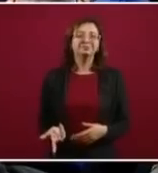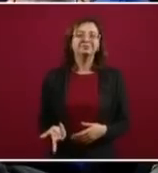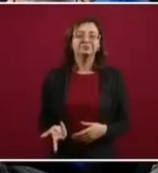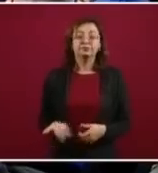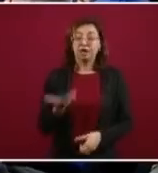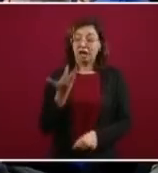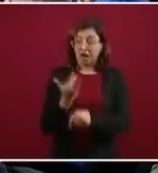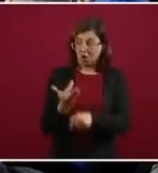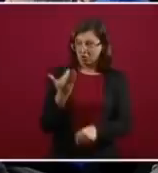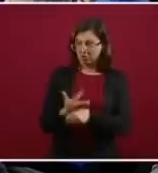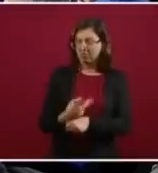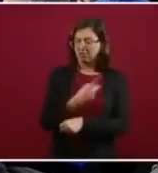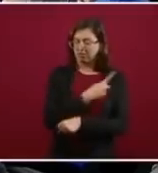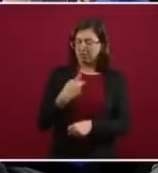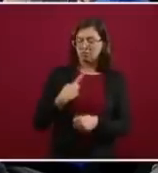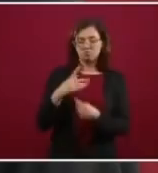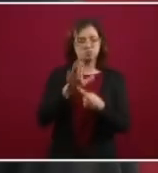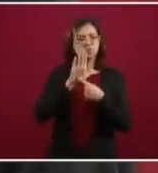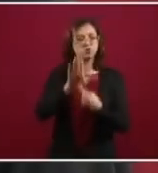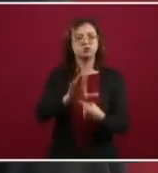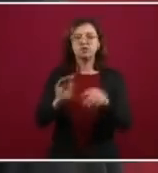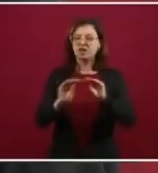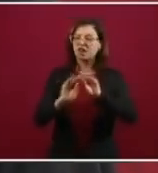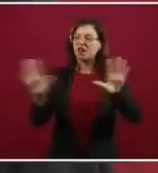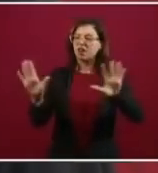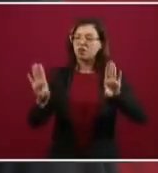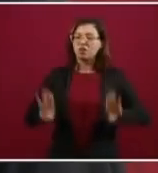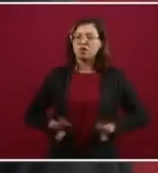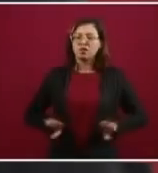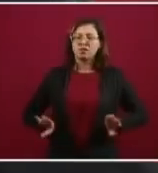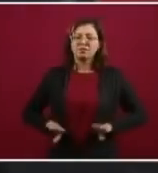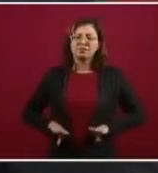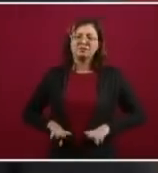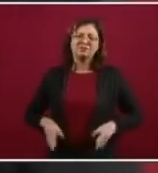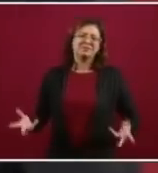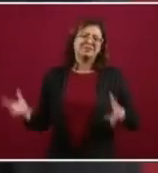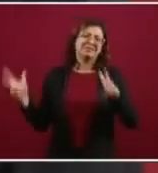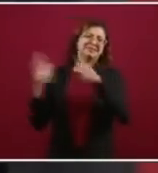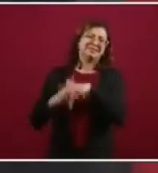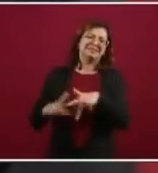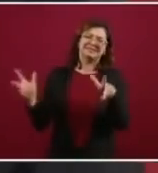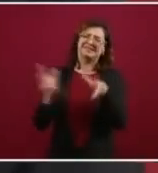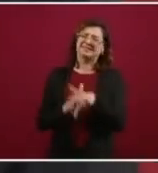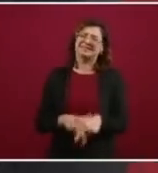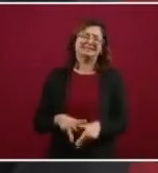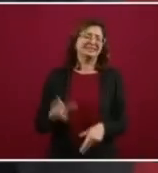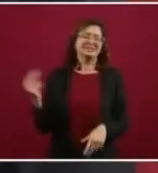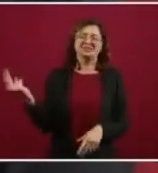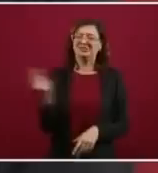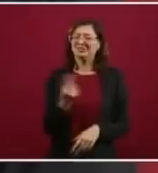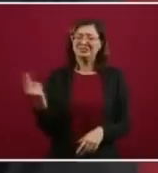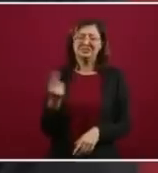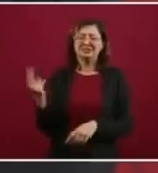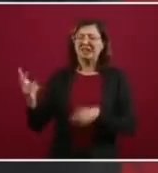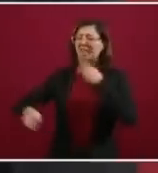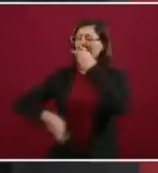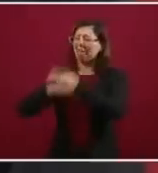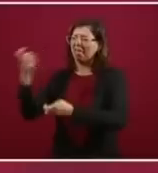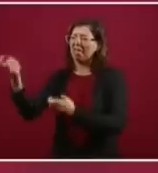de definición y no pelearnos, o sea, decir, no